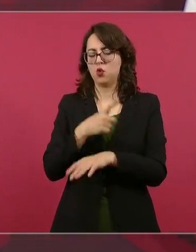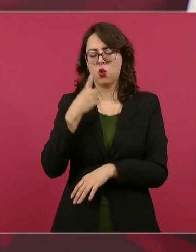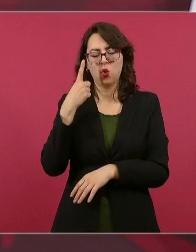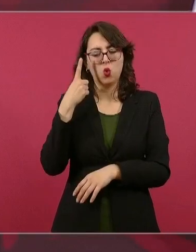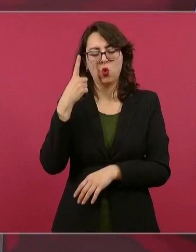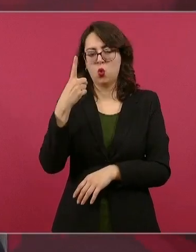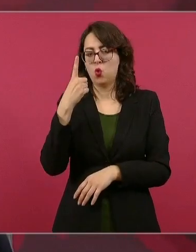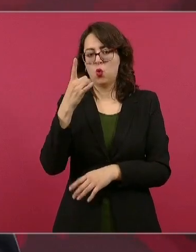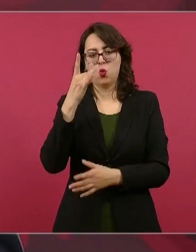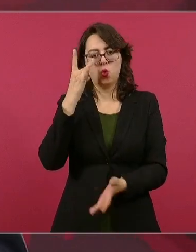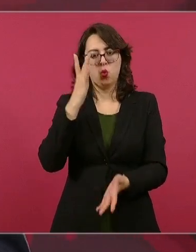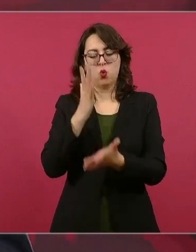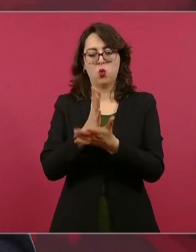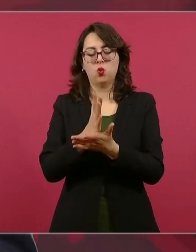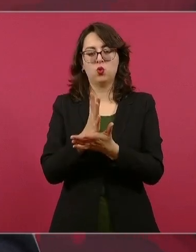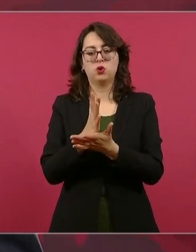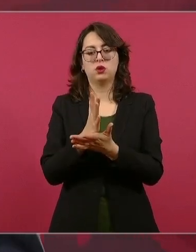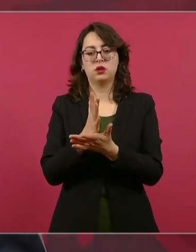fue